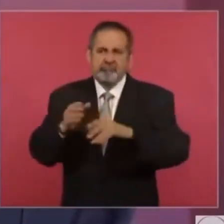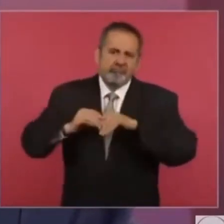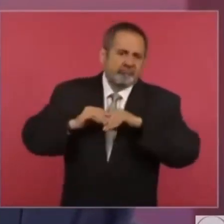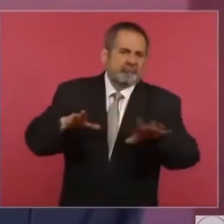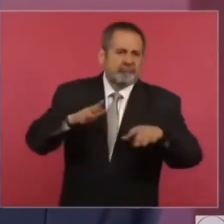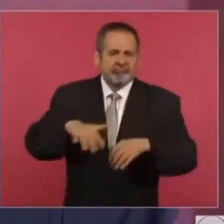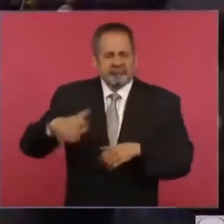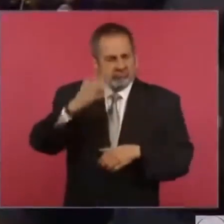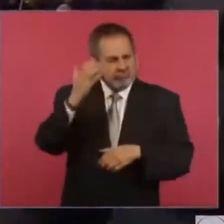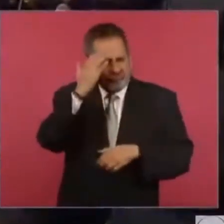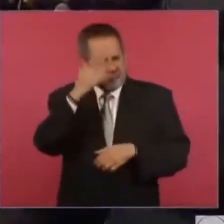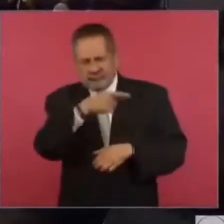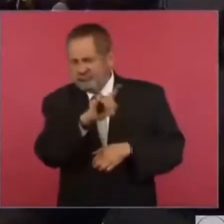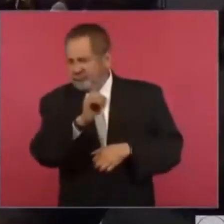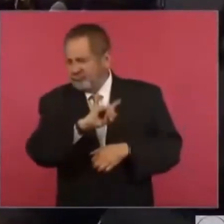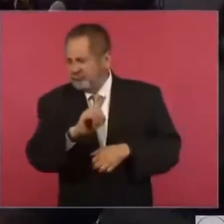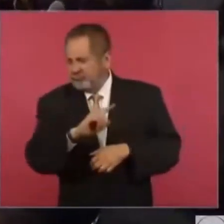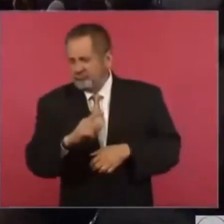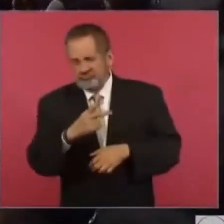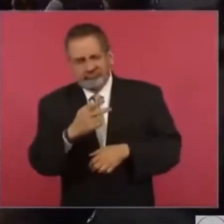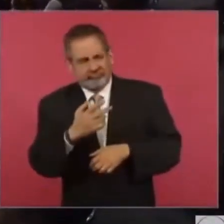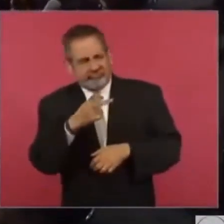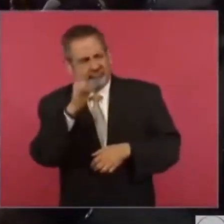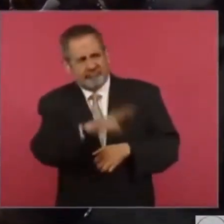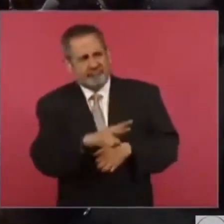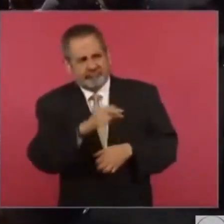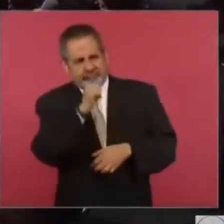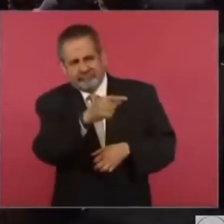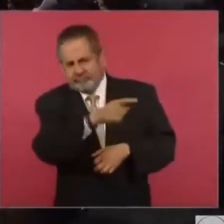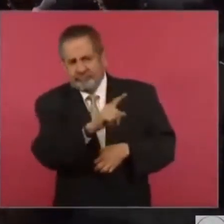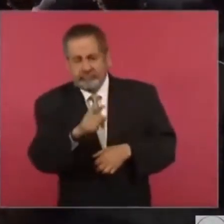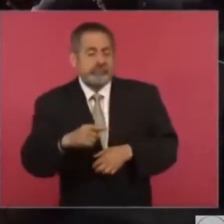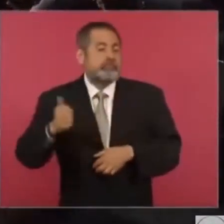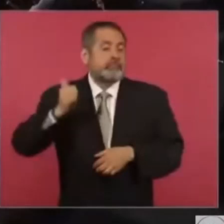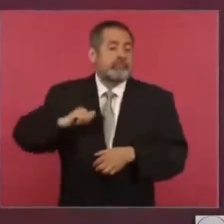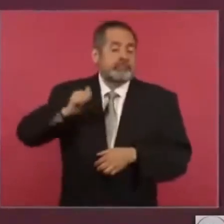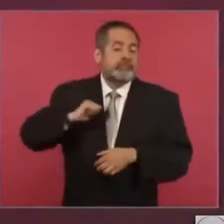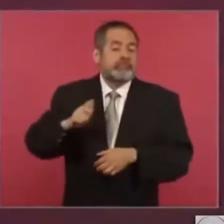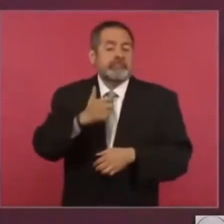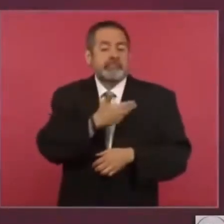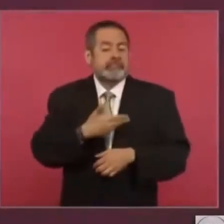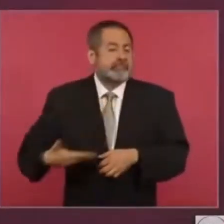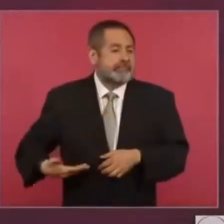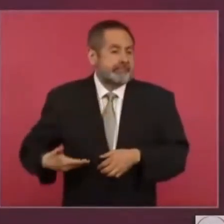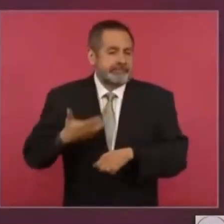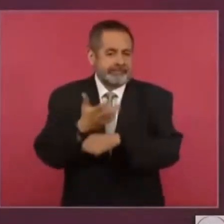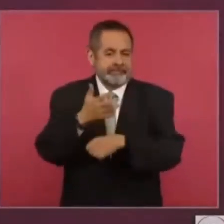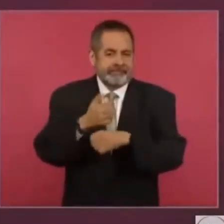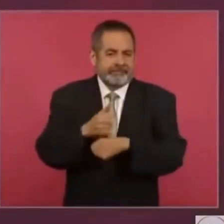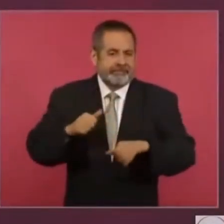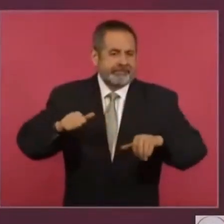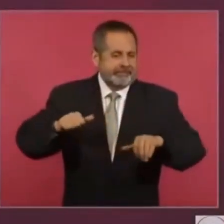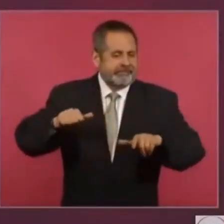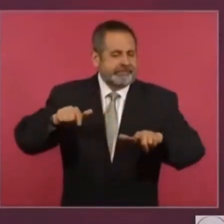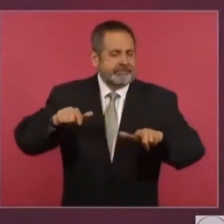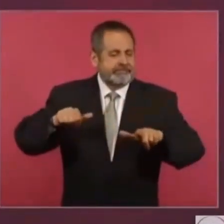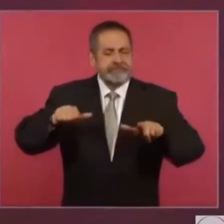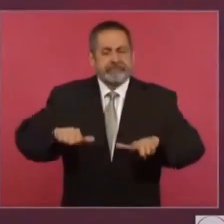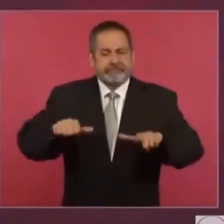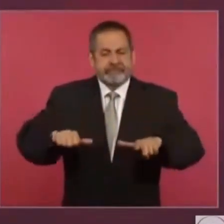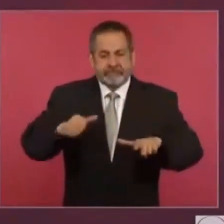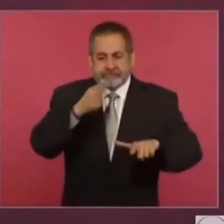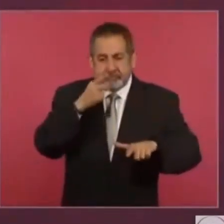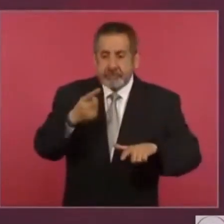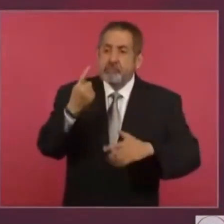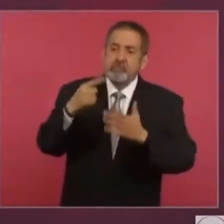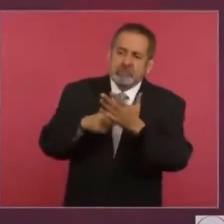Y como decía Lincoln, al pueblo lo puede engañar una vez, dos veces, pero no lo van a poder engañar toda la vida. Y ese es